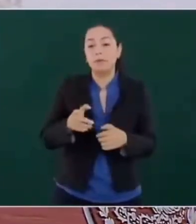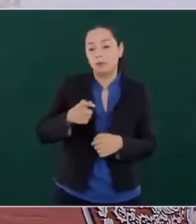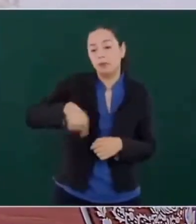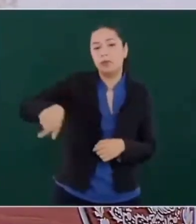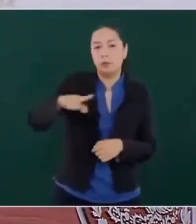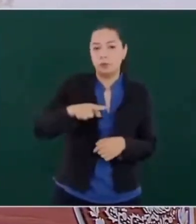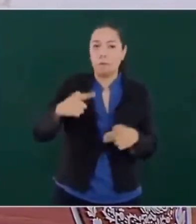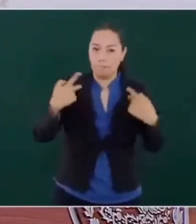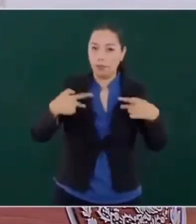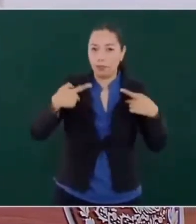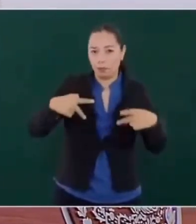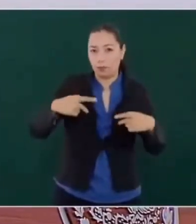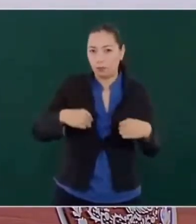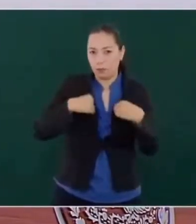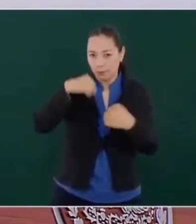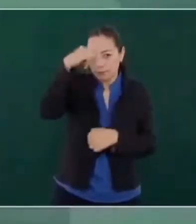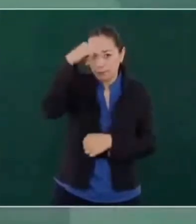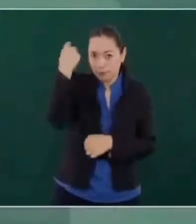mexicanos,